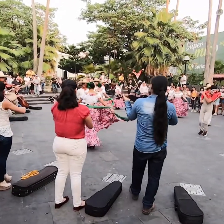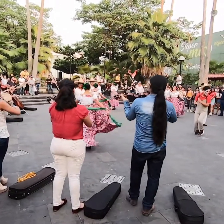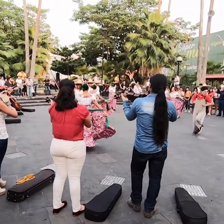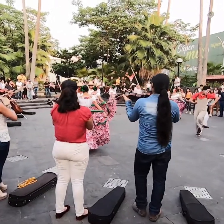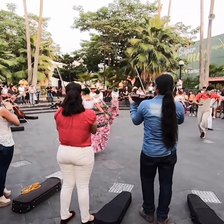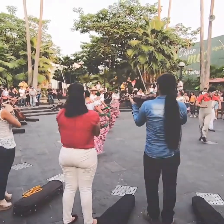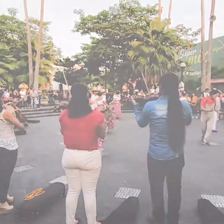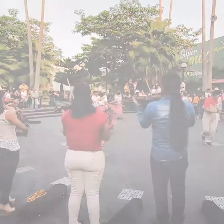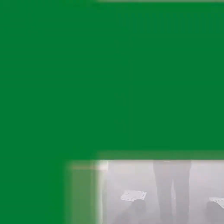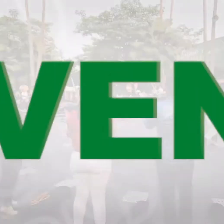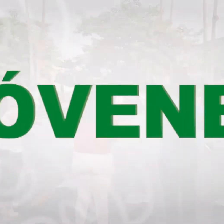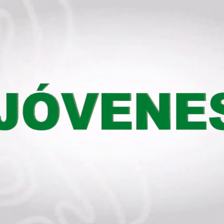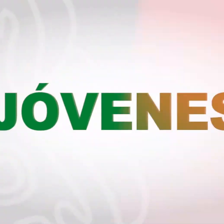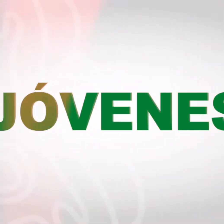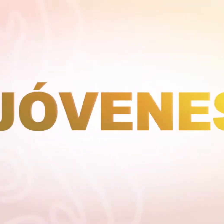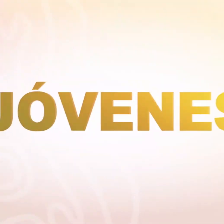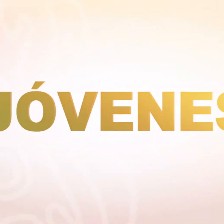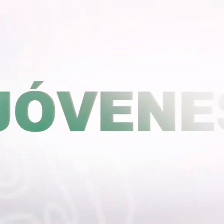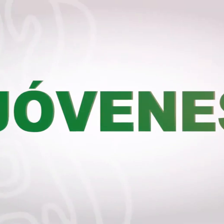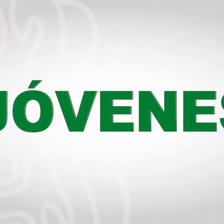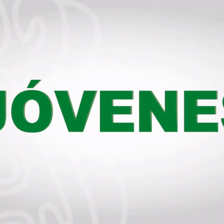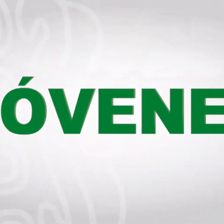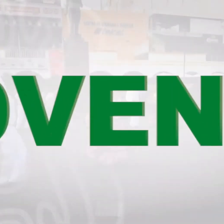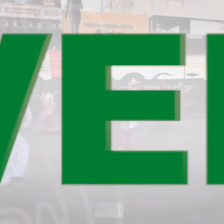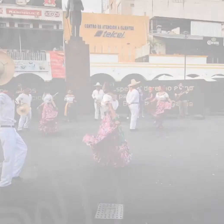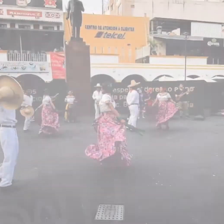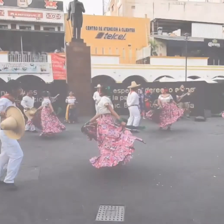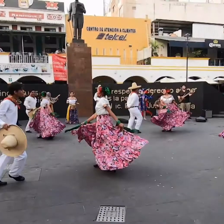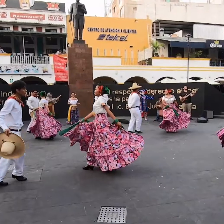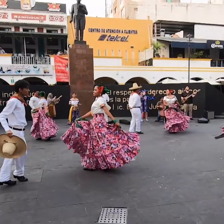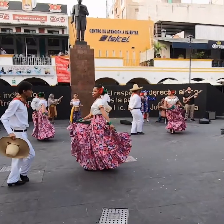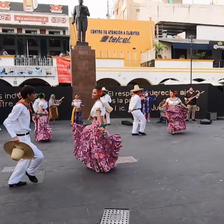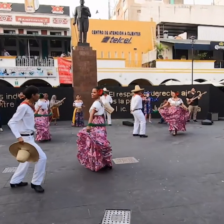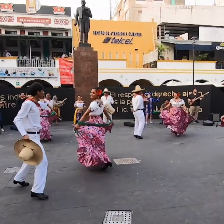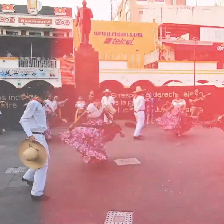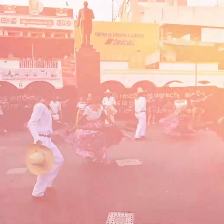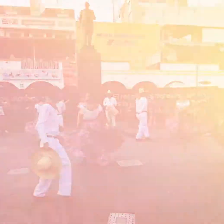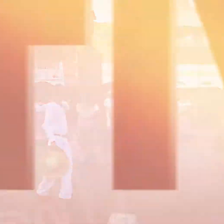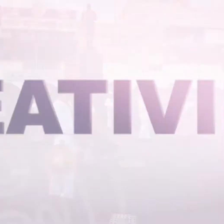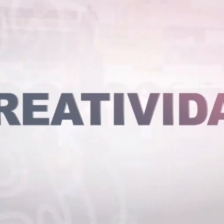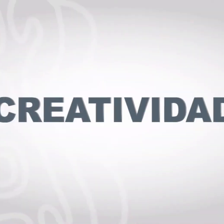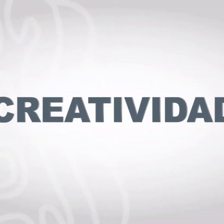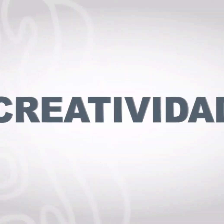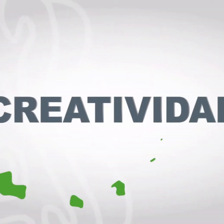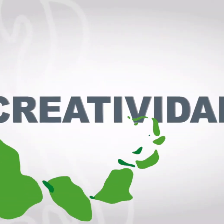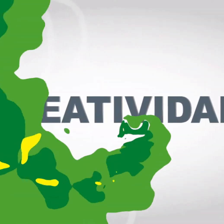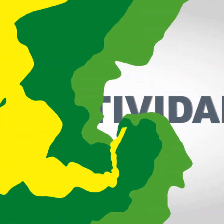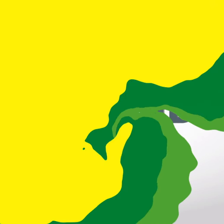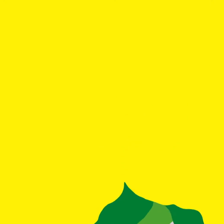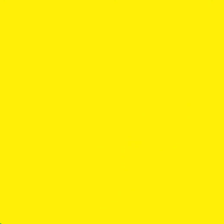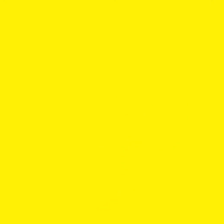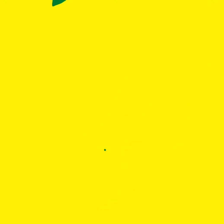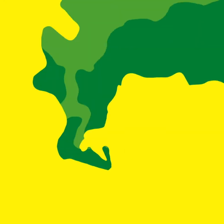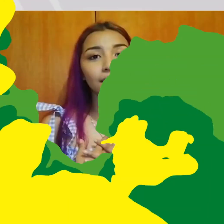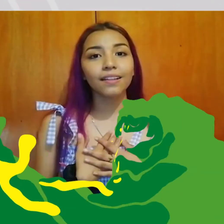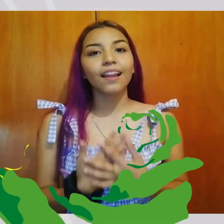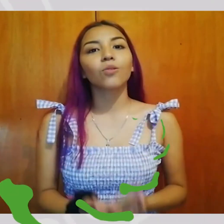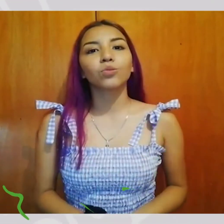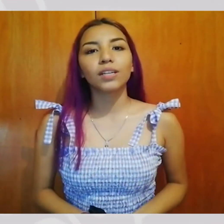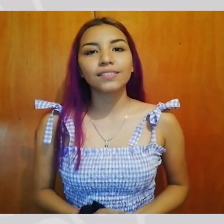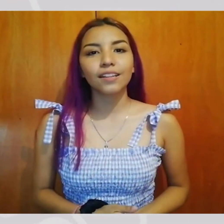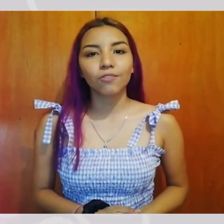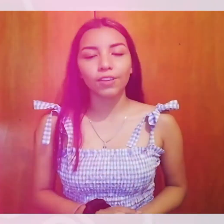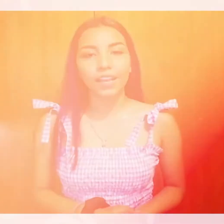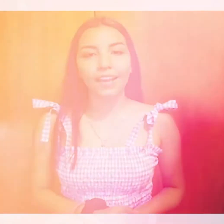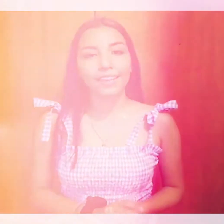Porque los jóvenes inciden en la cultura y porque los universitarios son cultura fresca y creativa. Para mí,